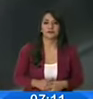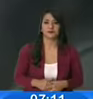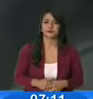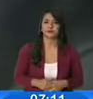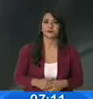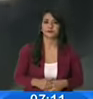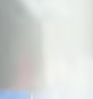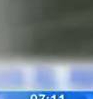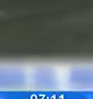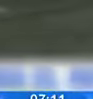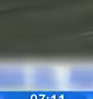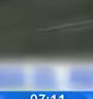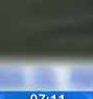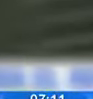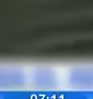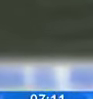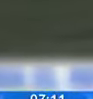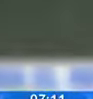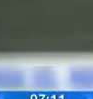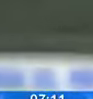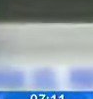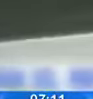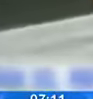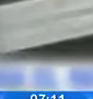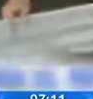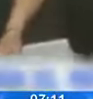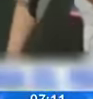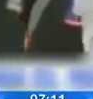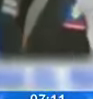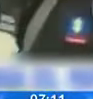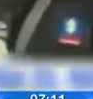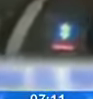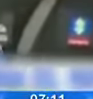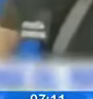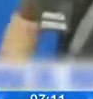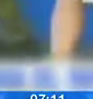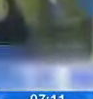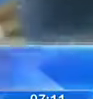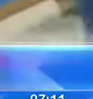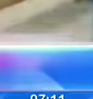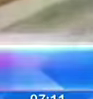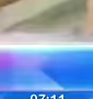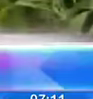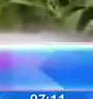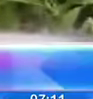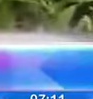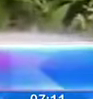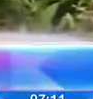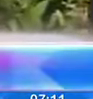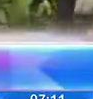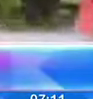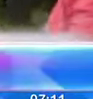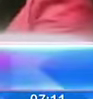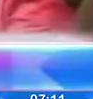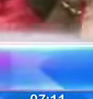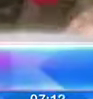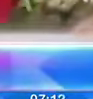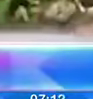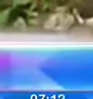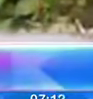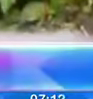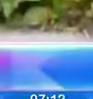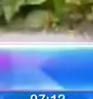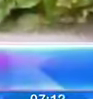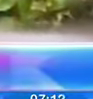Casamen. Es momento de irnos a una pausa comercial, amigos televidentes. Para retornar les contamos que el ministro de Defensa colombiano, Luis Carlos Villegas, dio